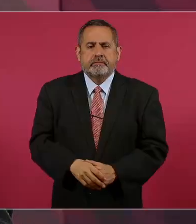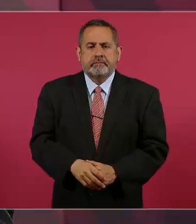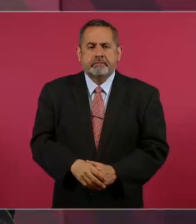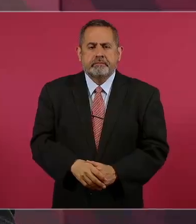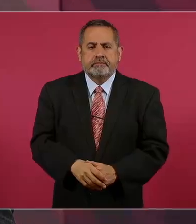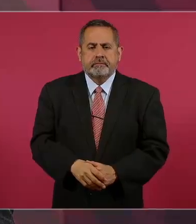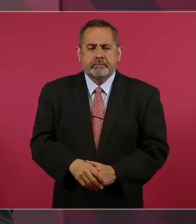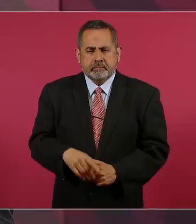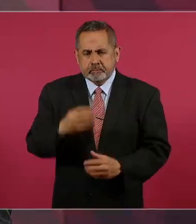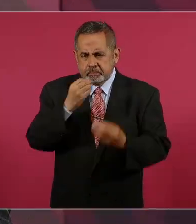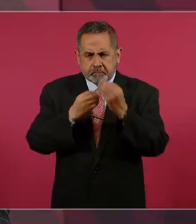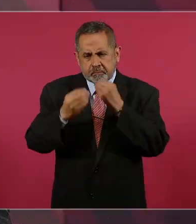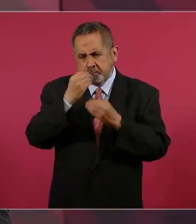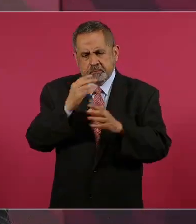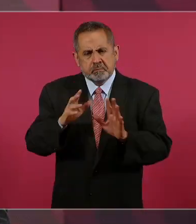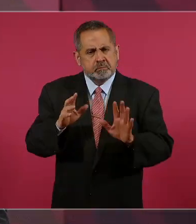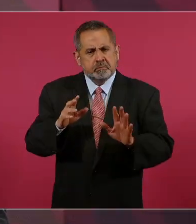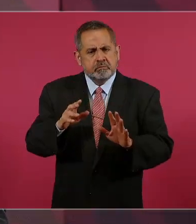comida